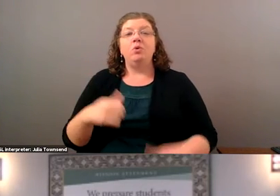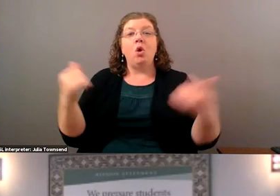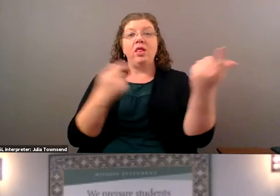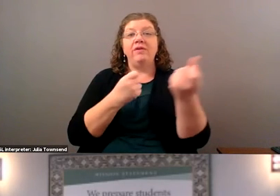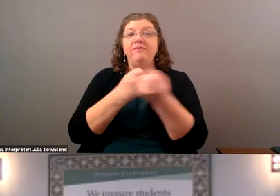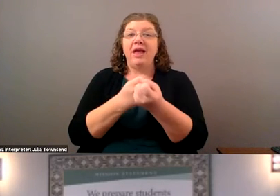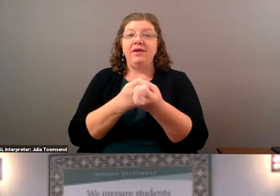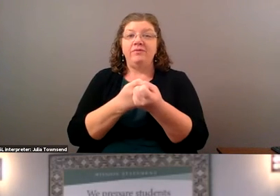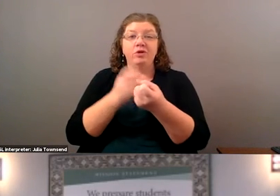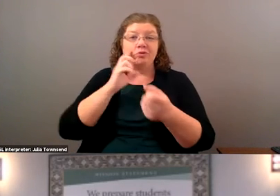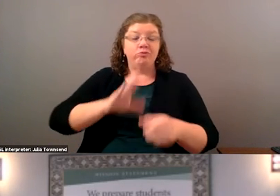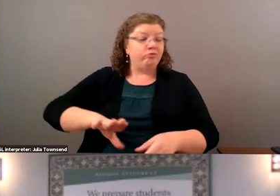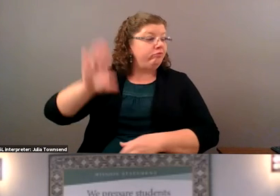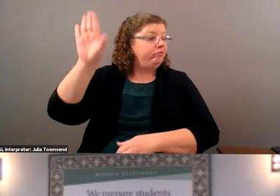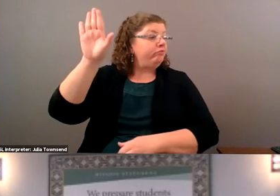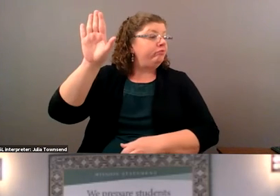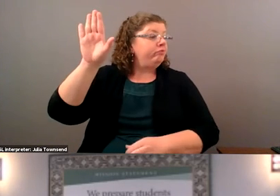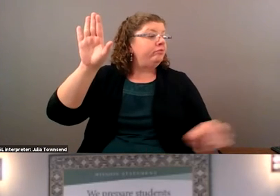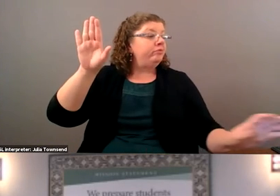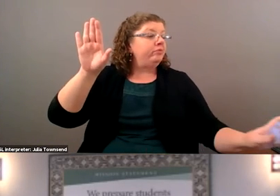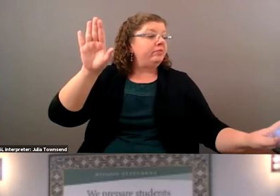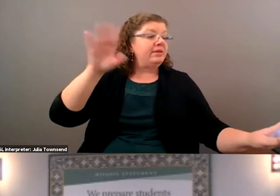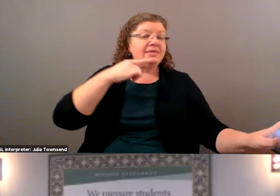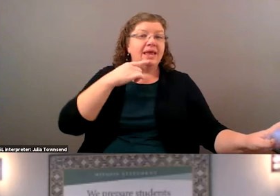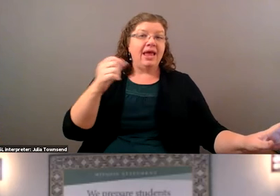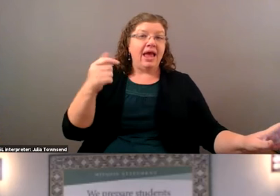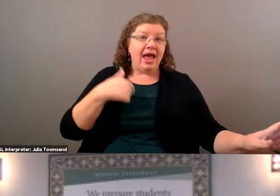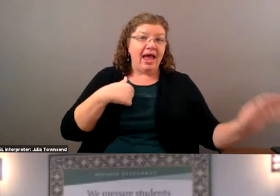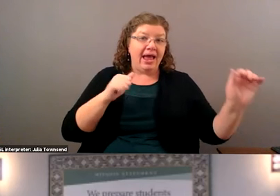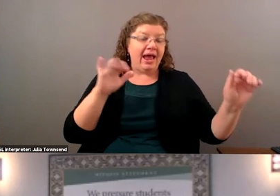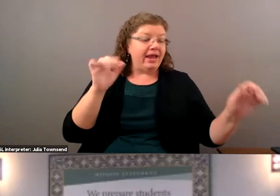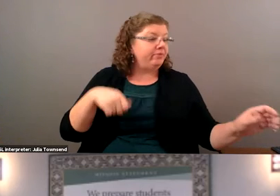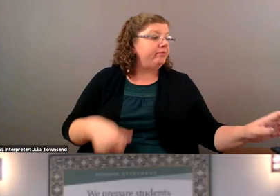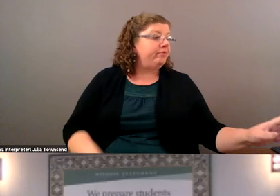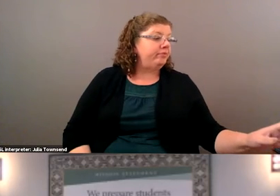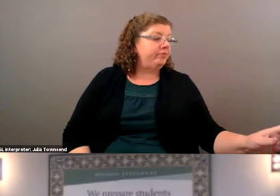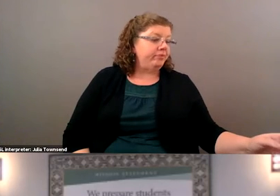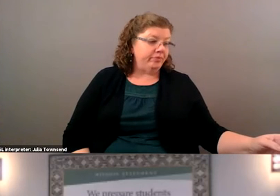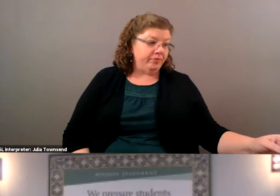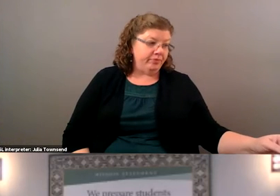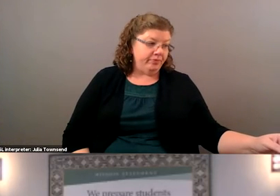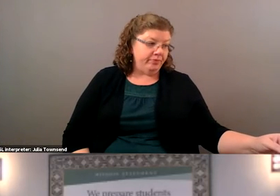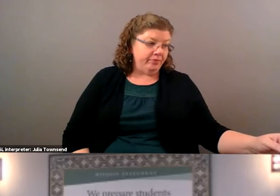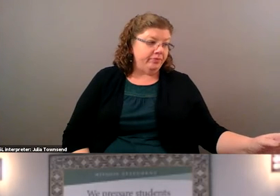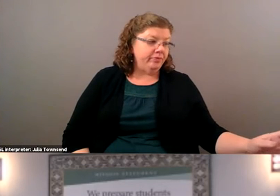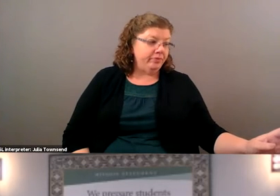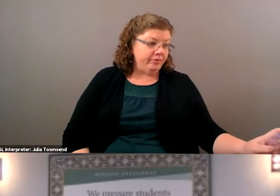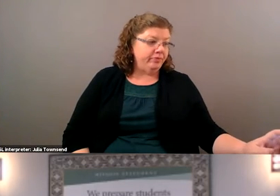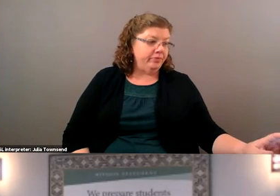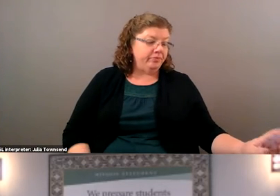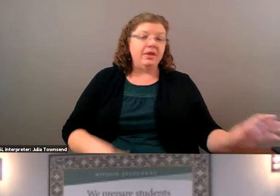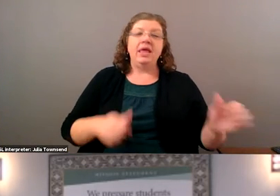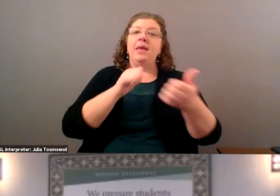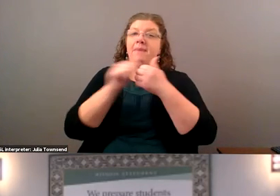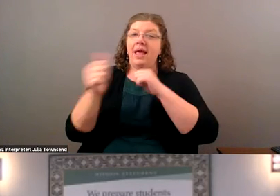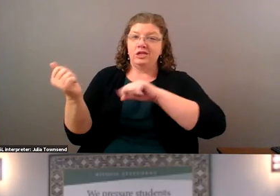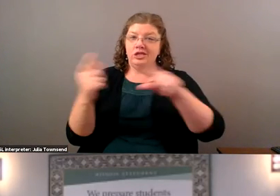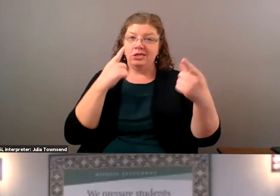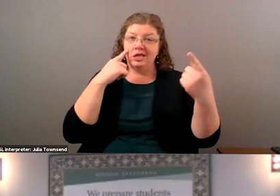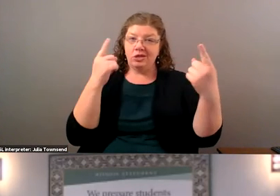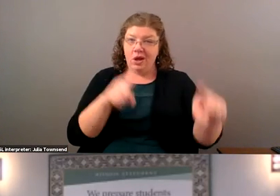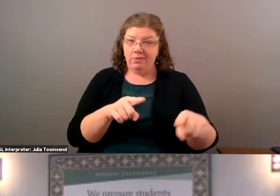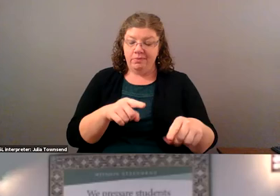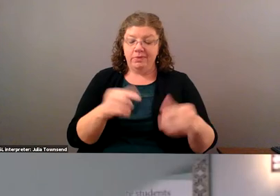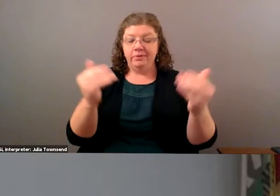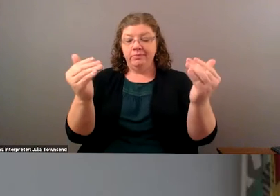Yo. Esta moción se aprueba por unanimidad. Pasamos al número 5. Esta es la aprobación de